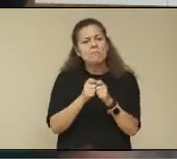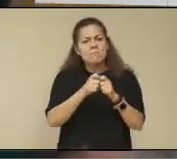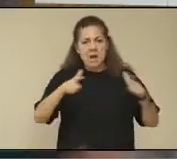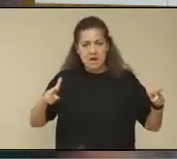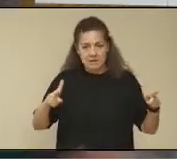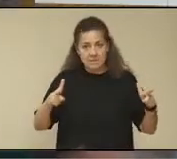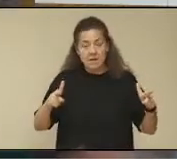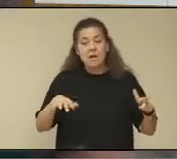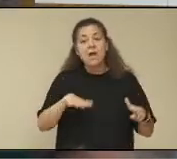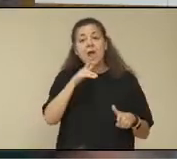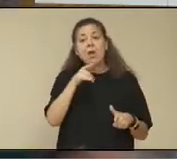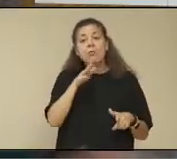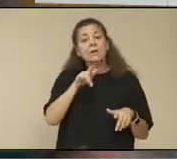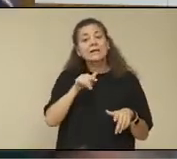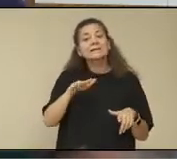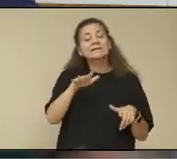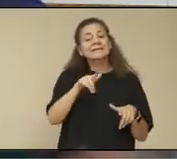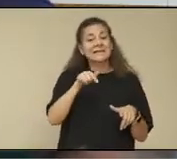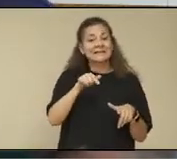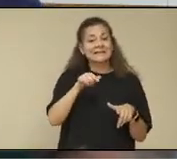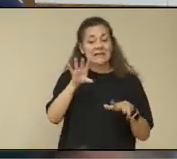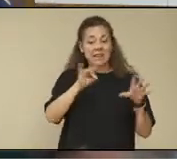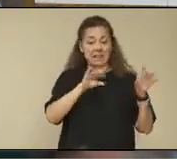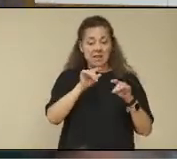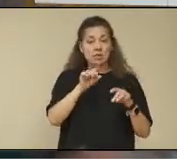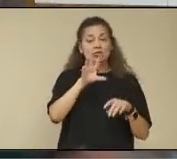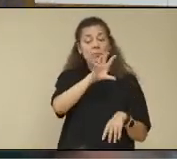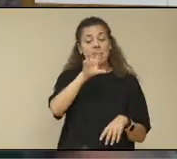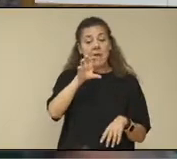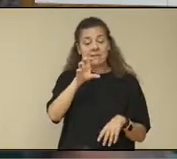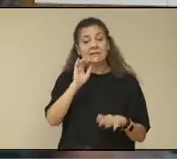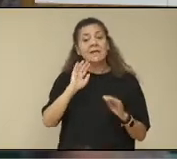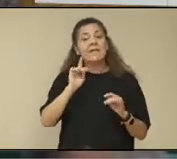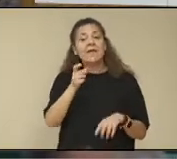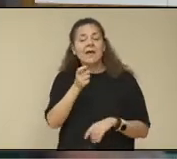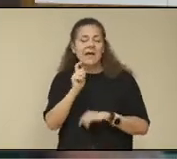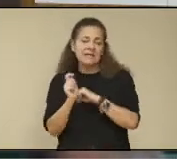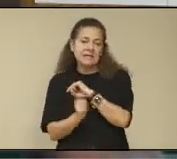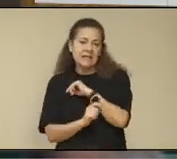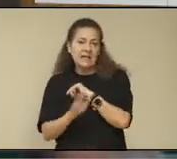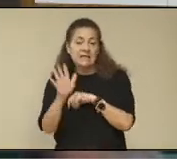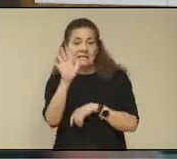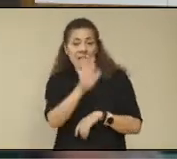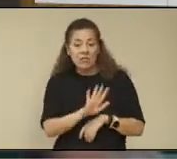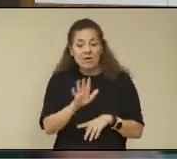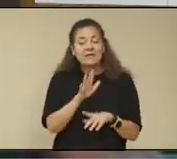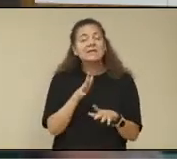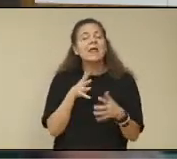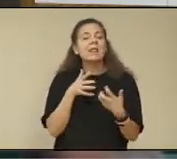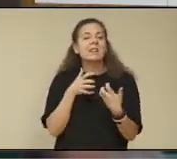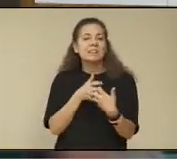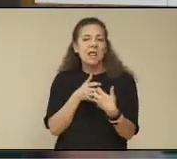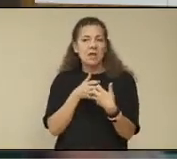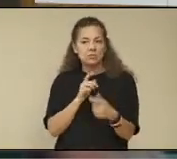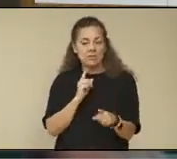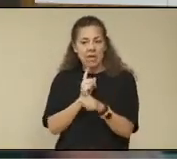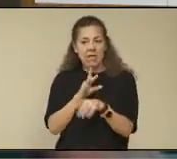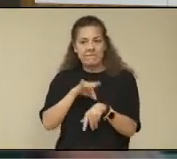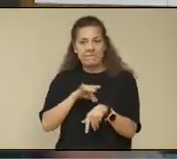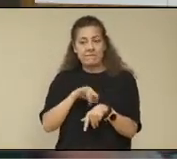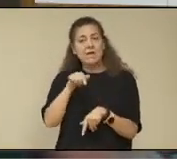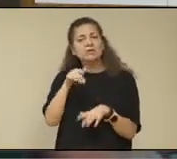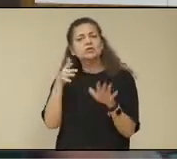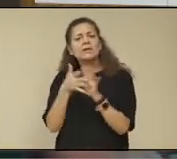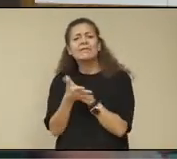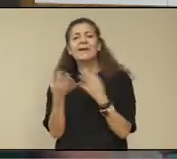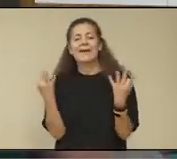y, en cuanto a las instancias decisorias de los países, su inclusión en estrategias nacionales de lucha antipalúdica. Eso implica